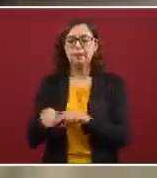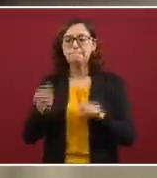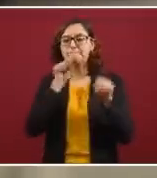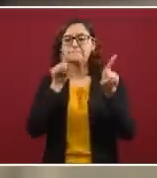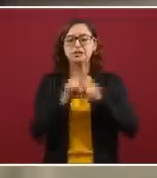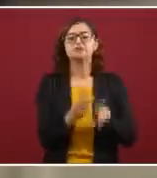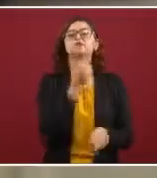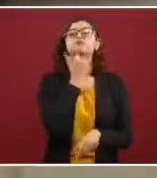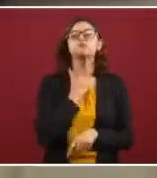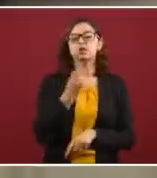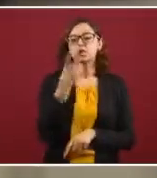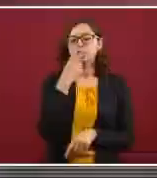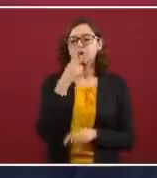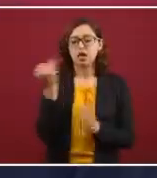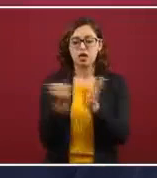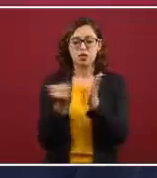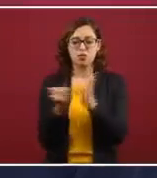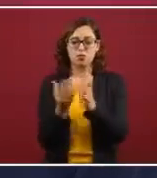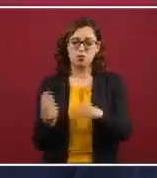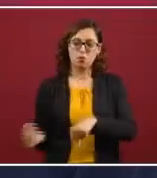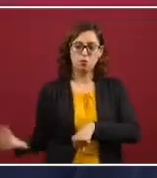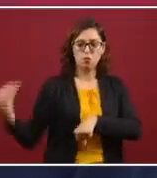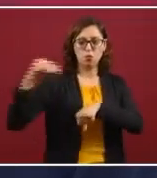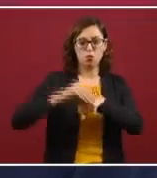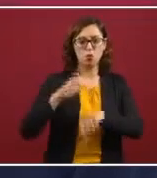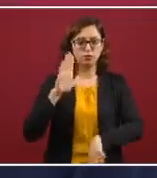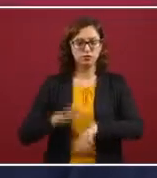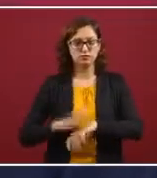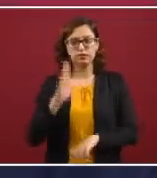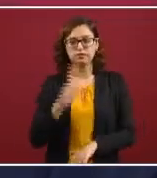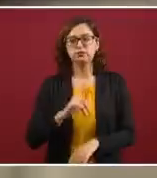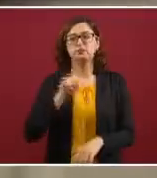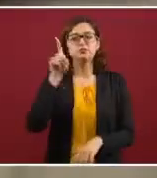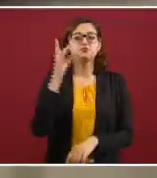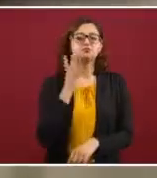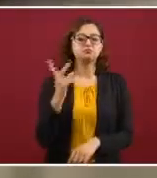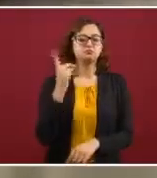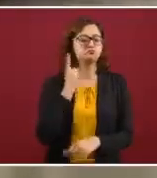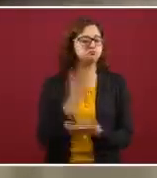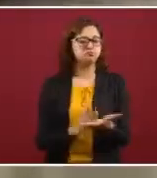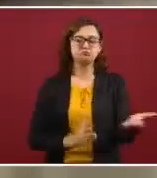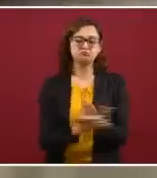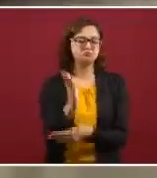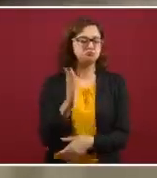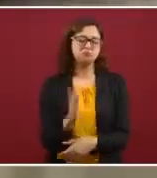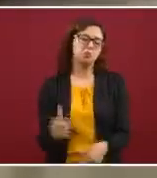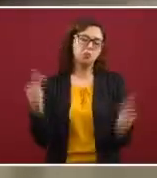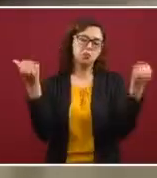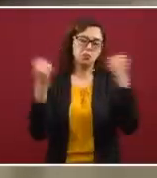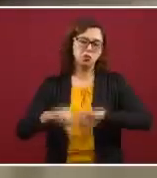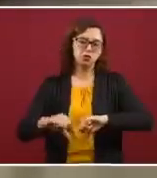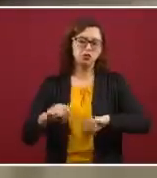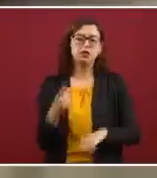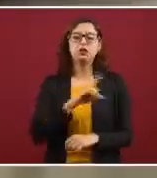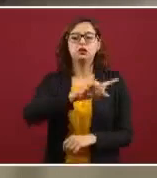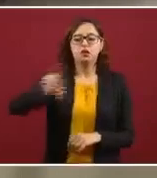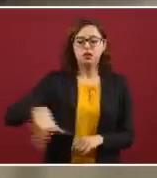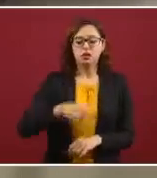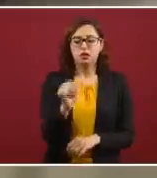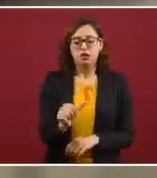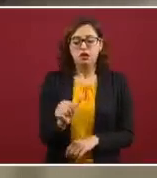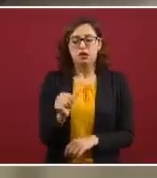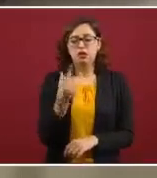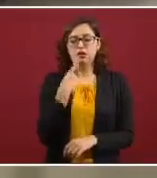tabaco. La iniciativa al final no pasó en la Cámara de Diputados y hubo reportes de que tras